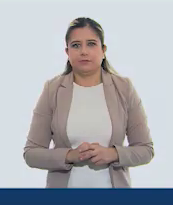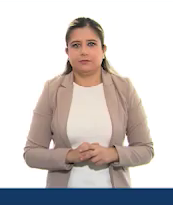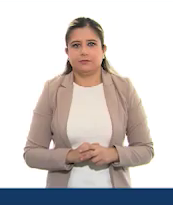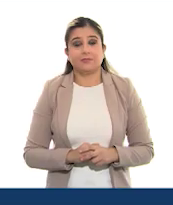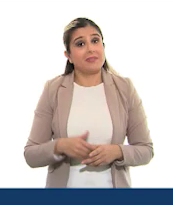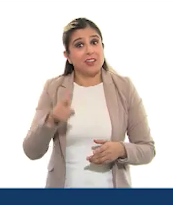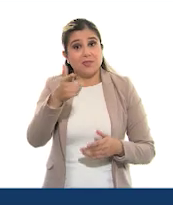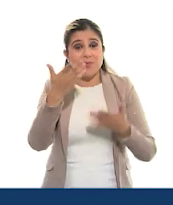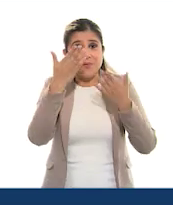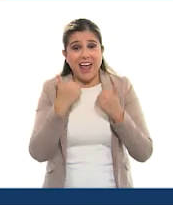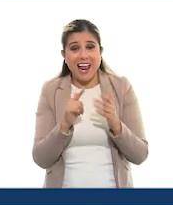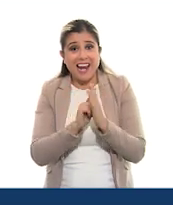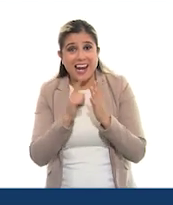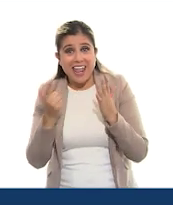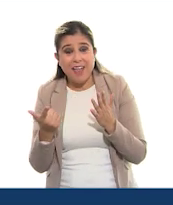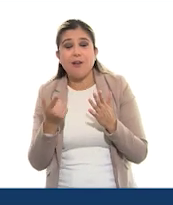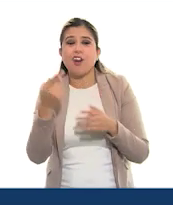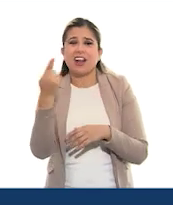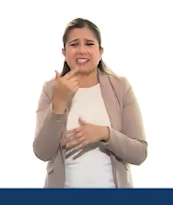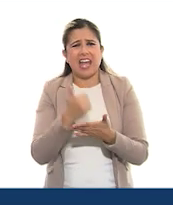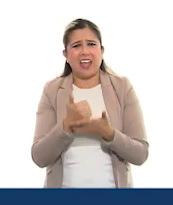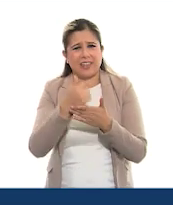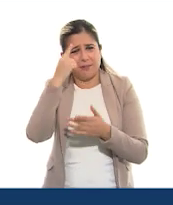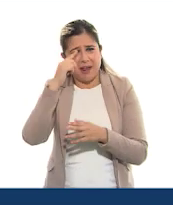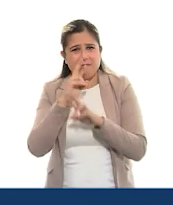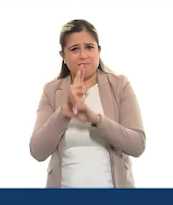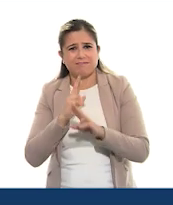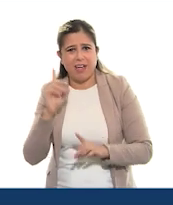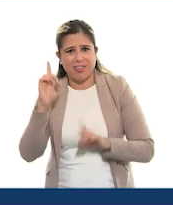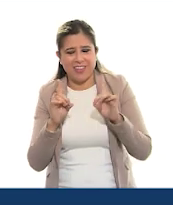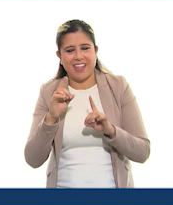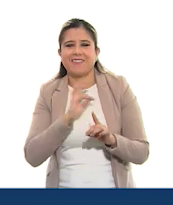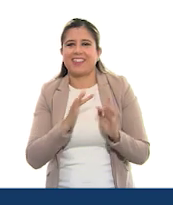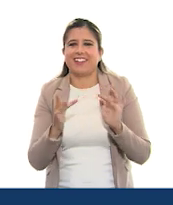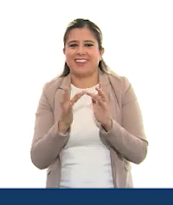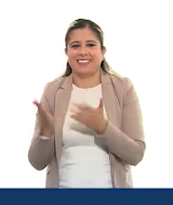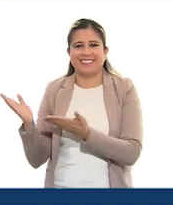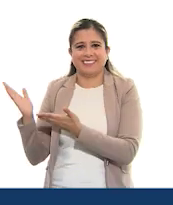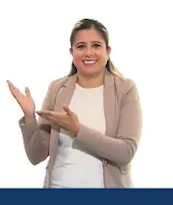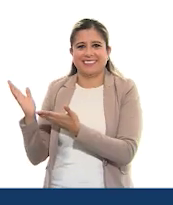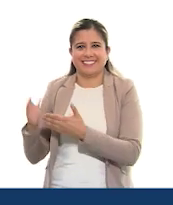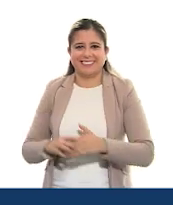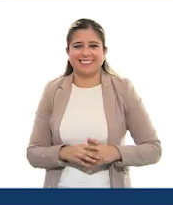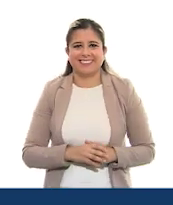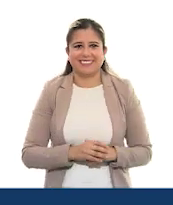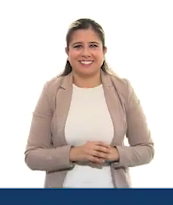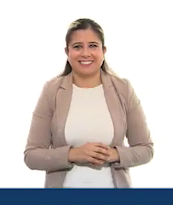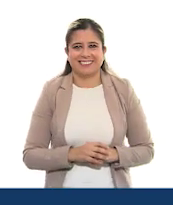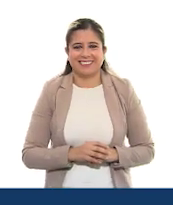Si no tienes el libro de texto o necesitas ayuda para responder las preguntas, contáctanos.